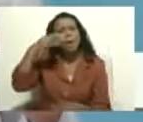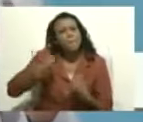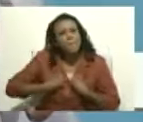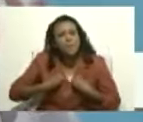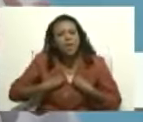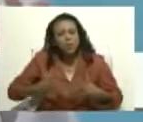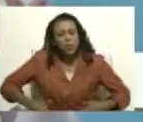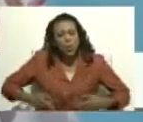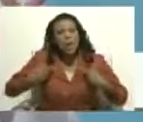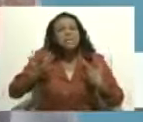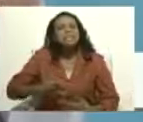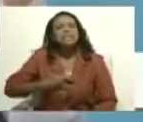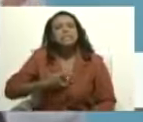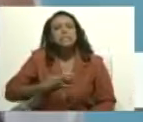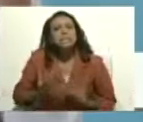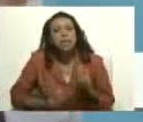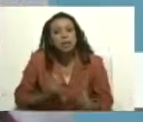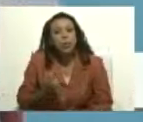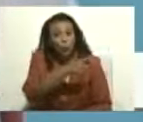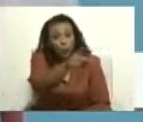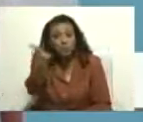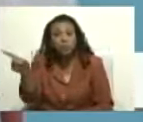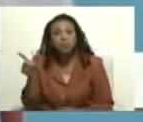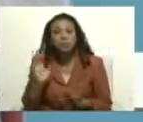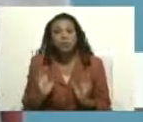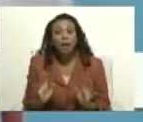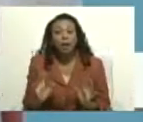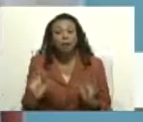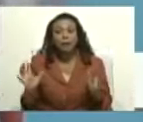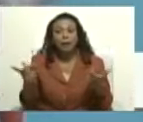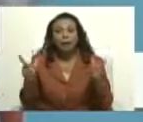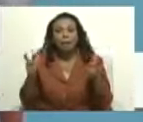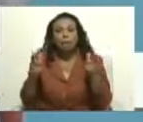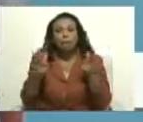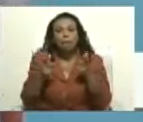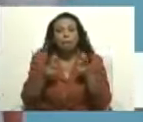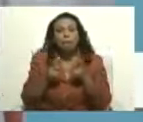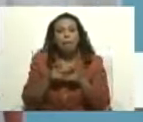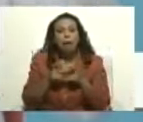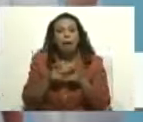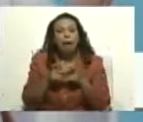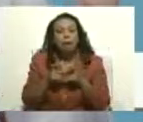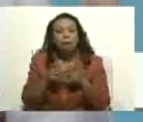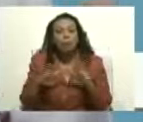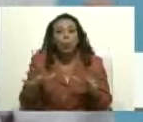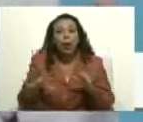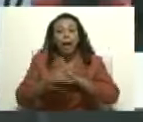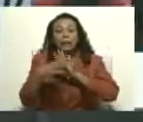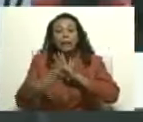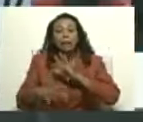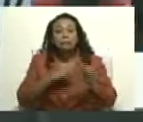viviendo? Ustedes están viendo cómo se desbarata el derecho